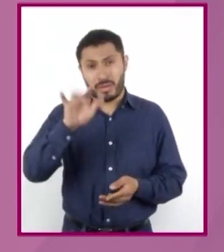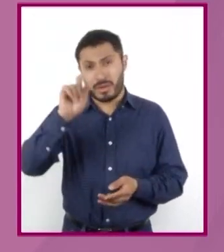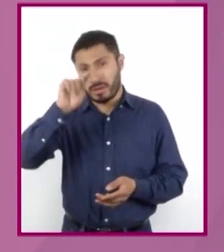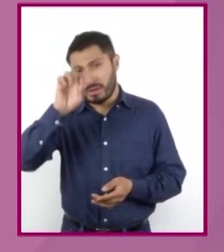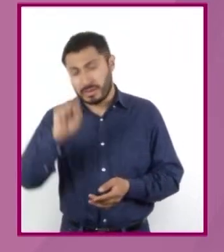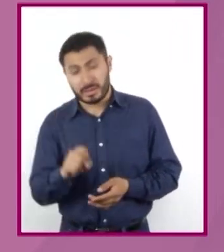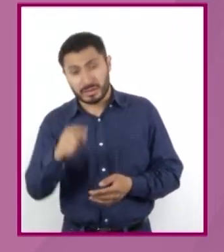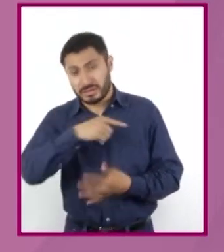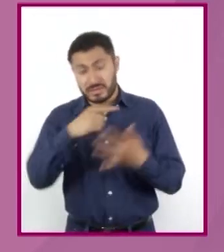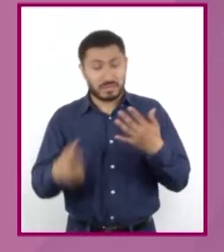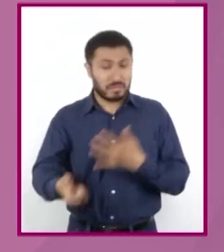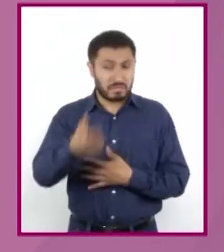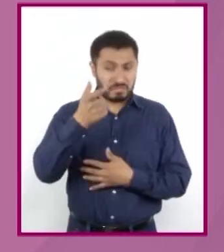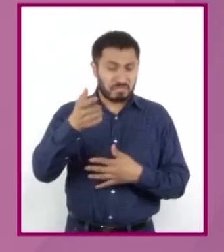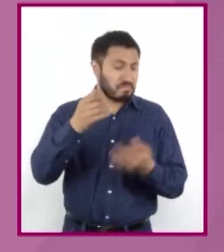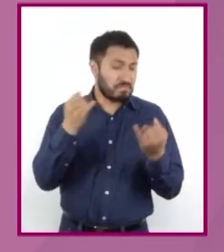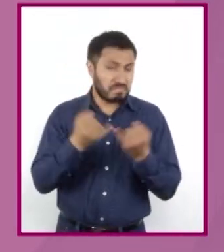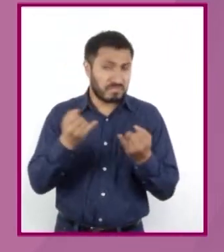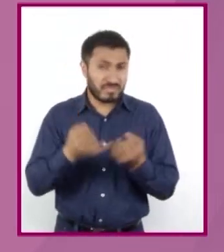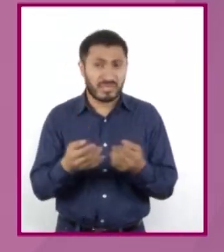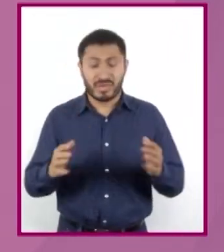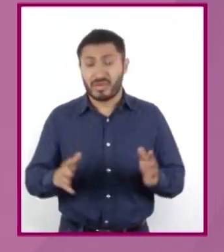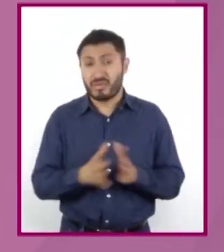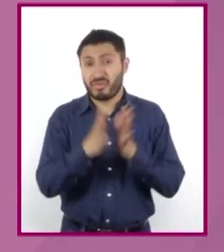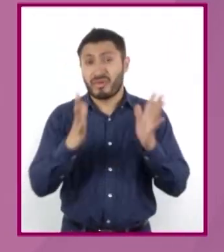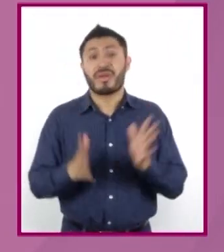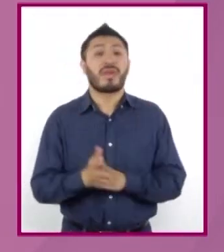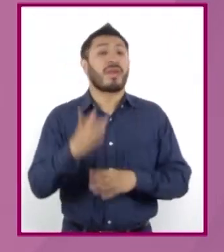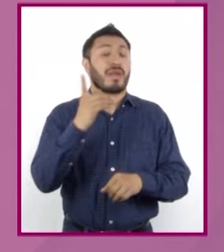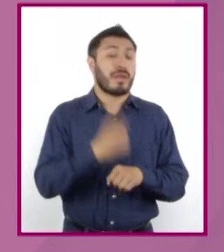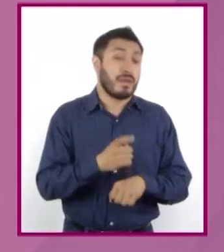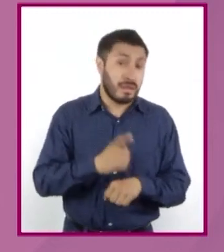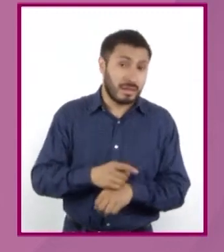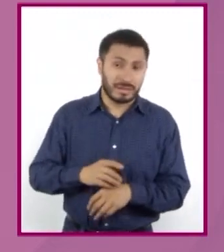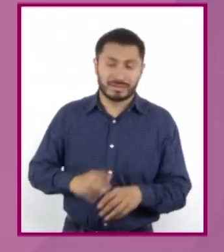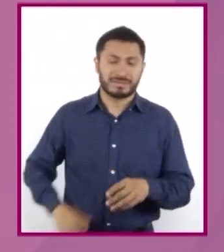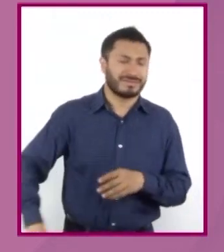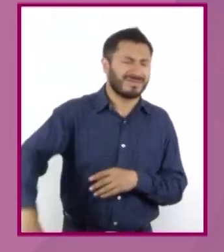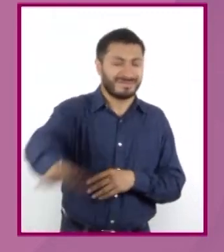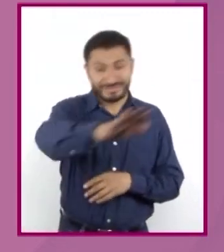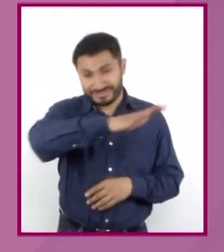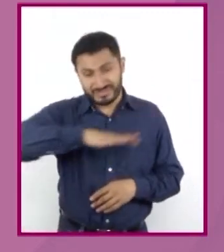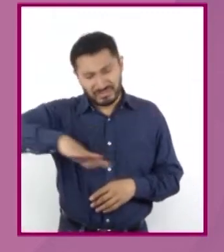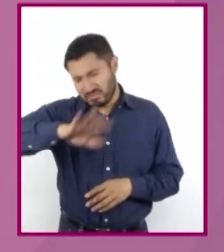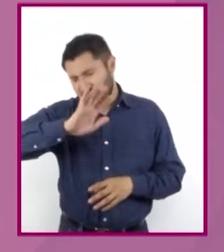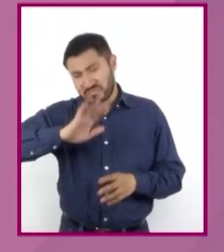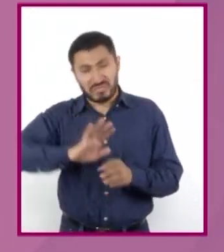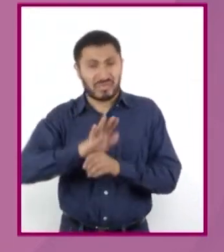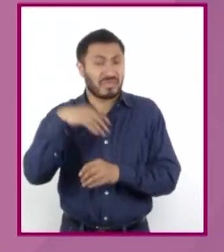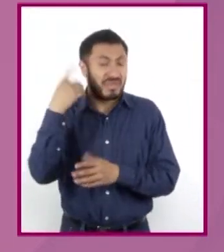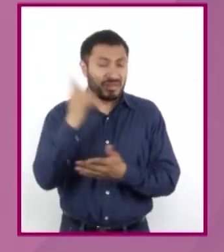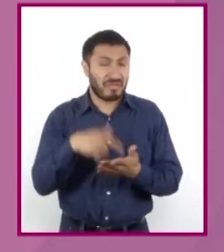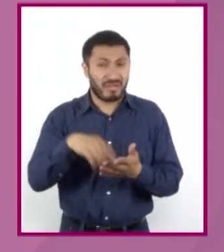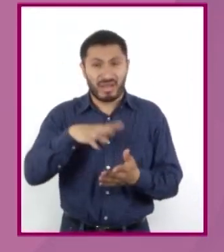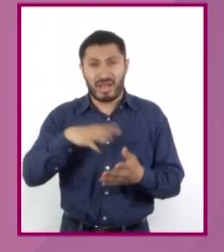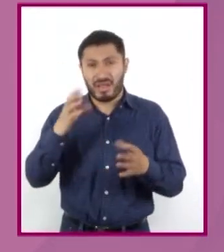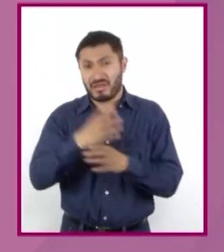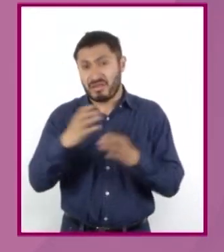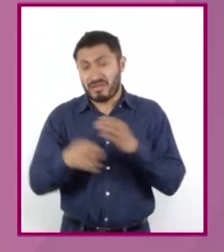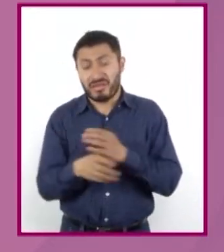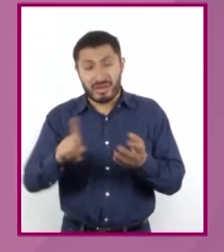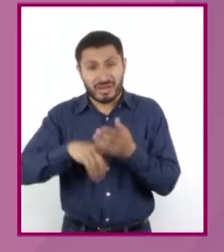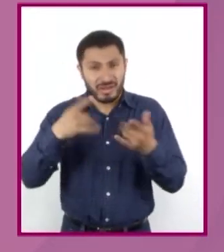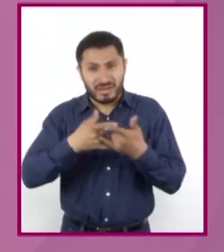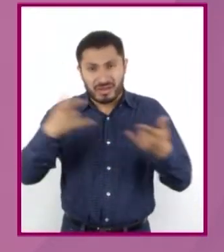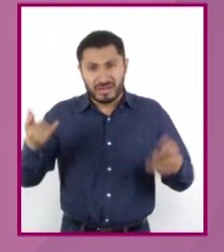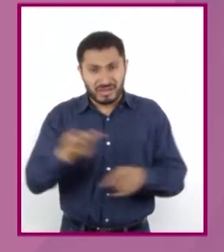primarias. En todas partes existen elementos que hablan del pasado. Por ejemplo, si salen a la